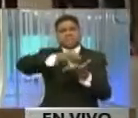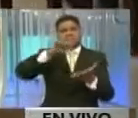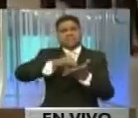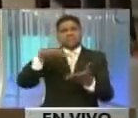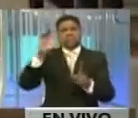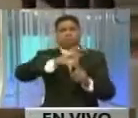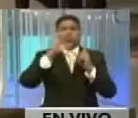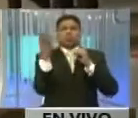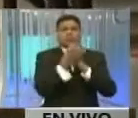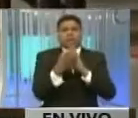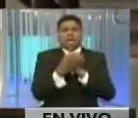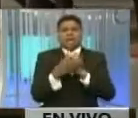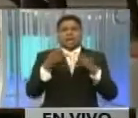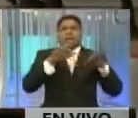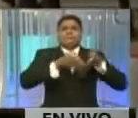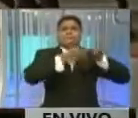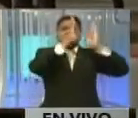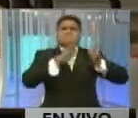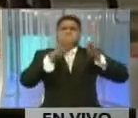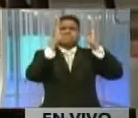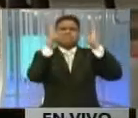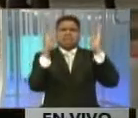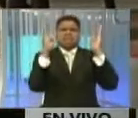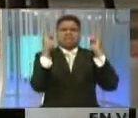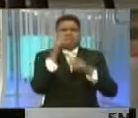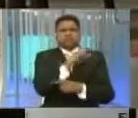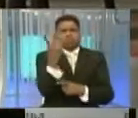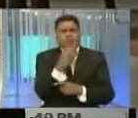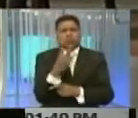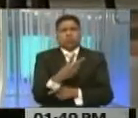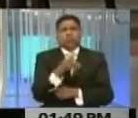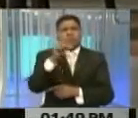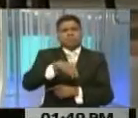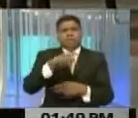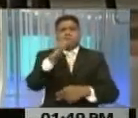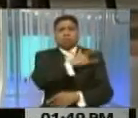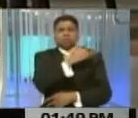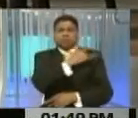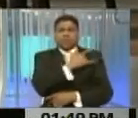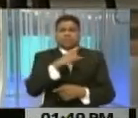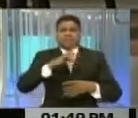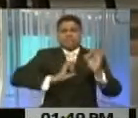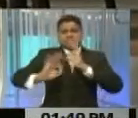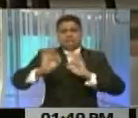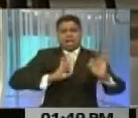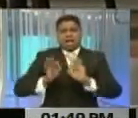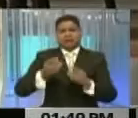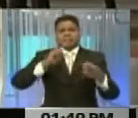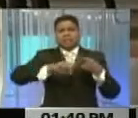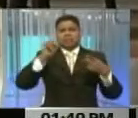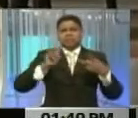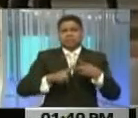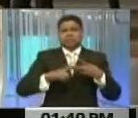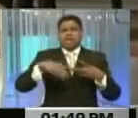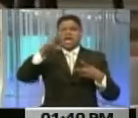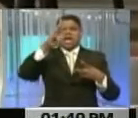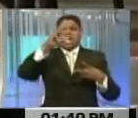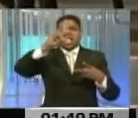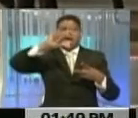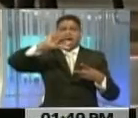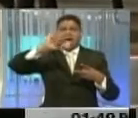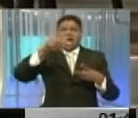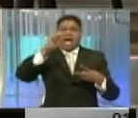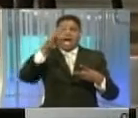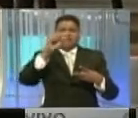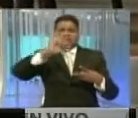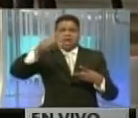Parque Central, sala Antonieta Colón, en UNEARTE, en la sala Horacio Peterson y en la sala Ana Julia Rojas, en la